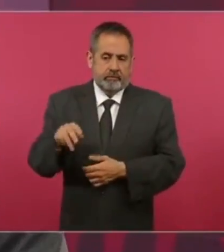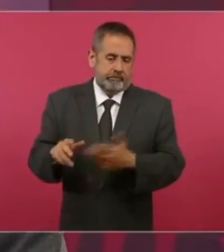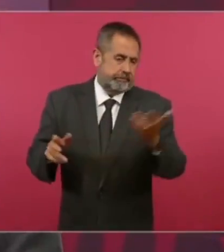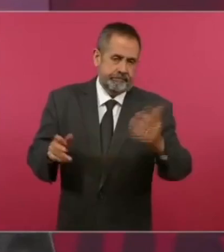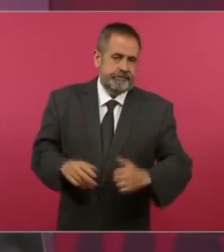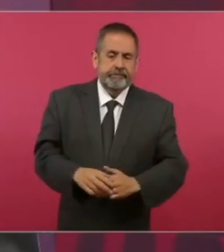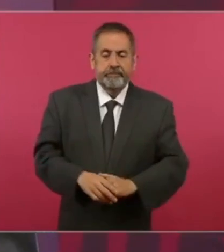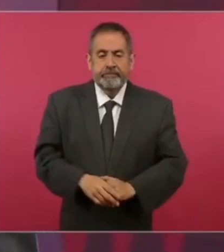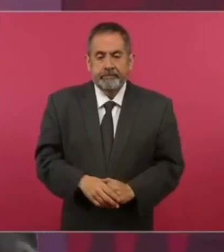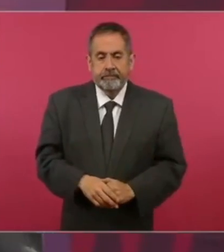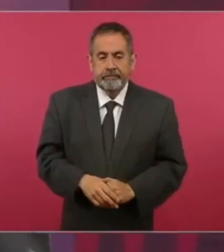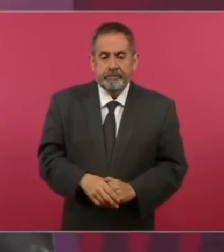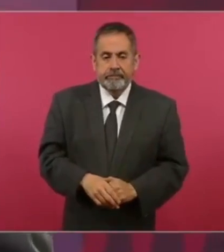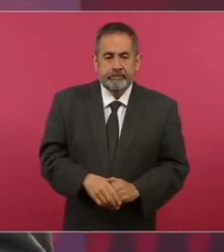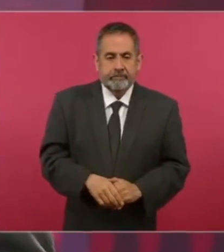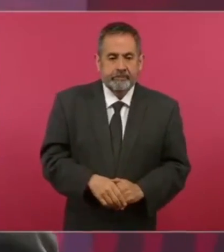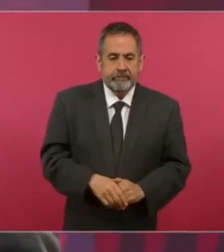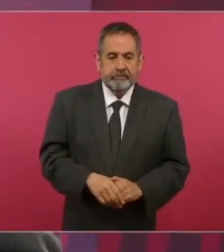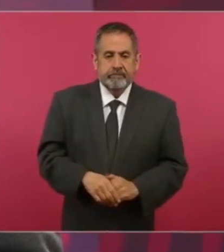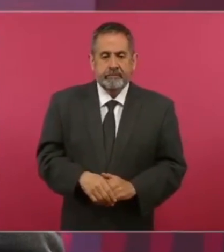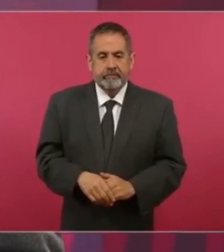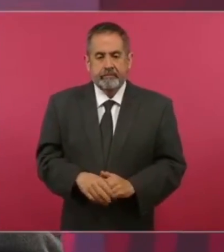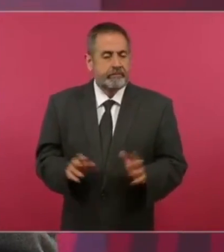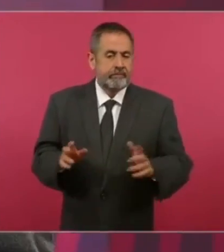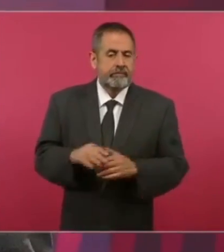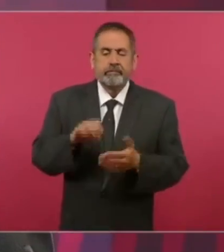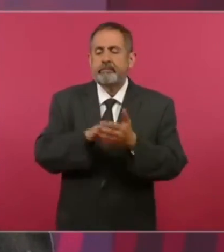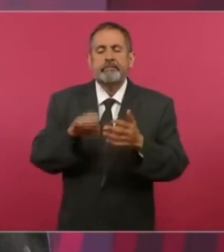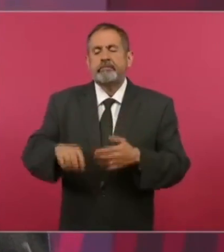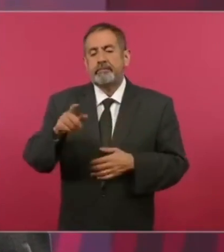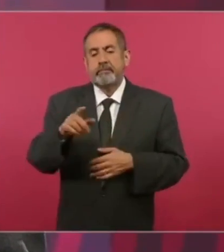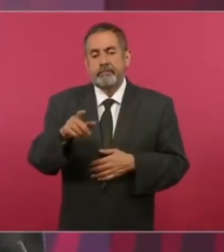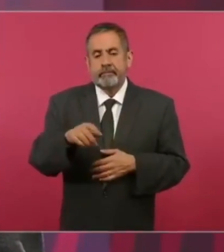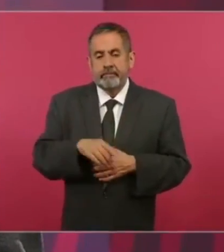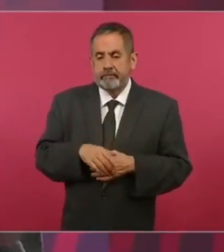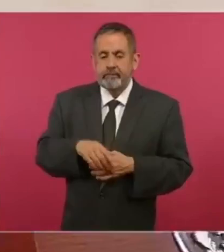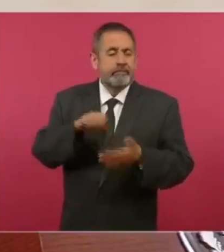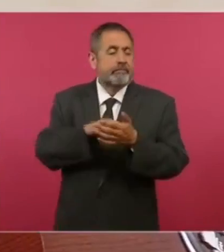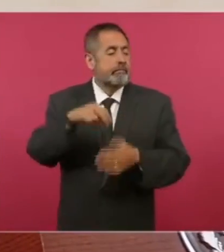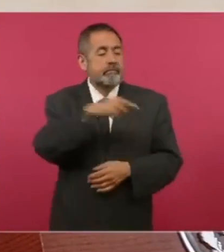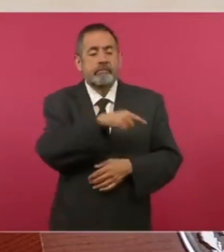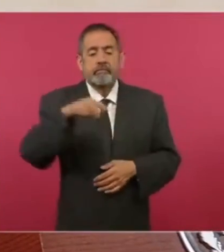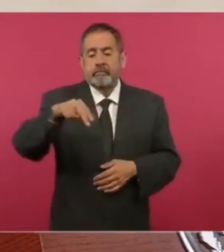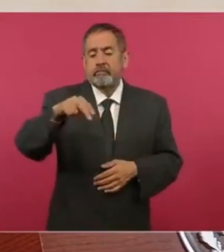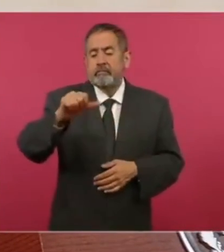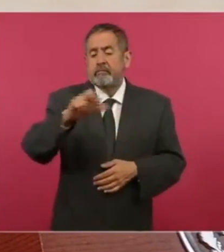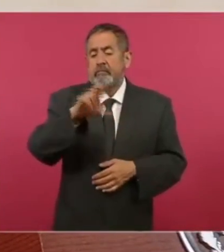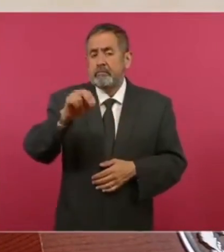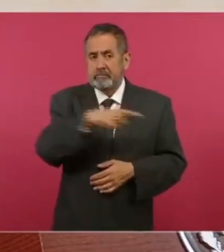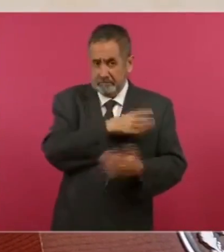ver, nadie interviene nada más. Narro. Ese sí,